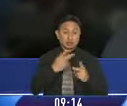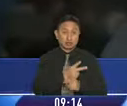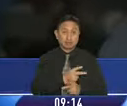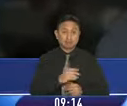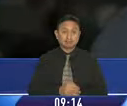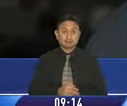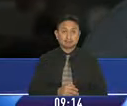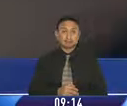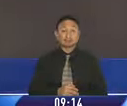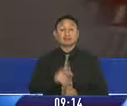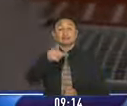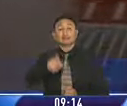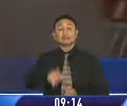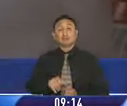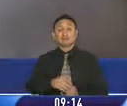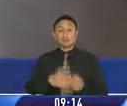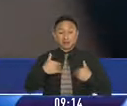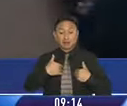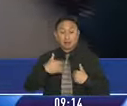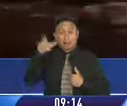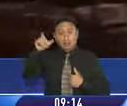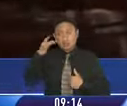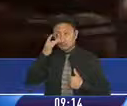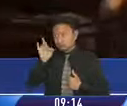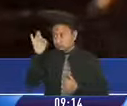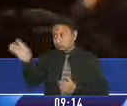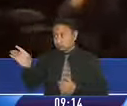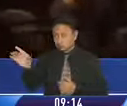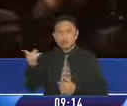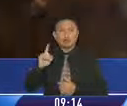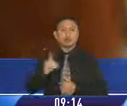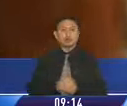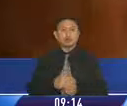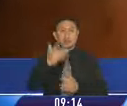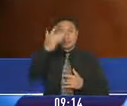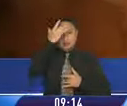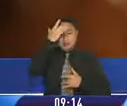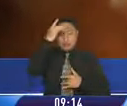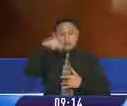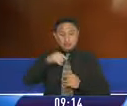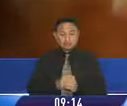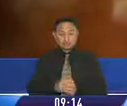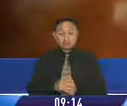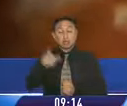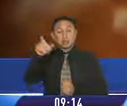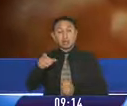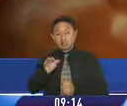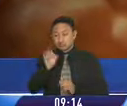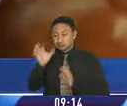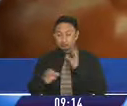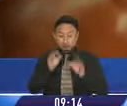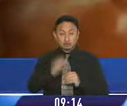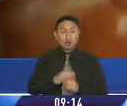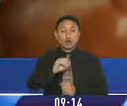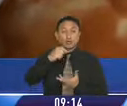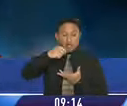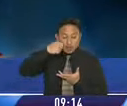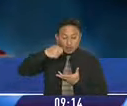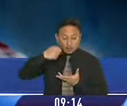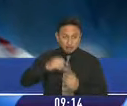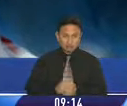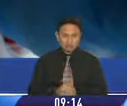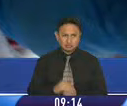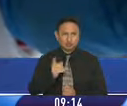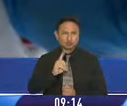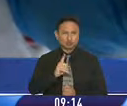hubo contagios de personas. Afirma que la enfermedad no se propaga a través de la ingesta. Bajo